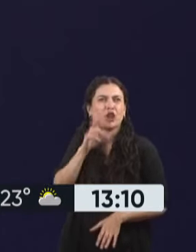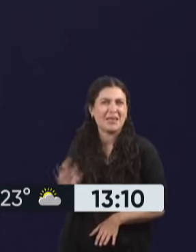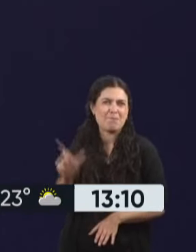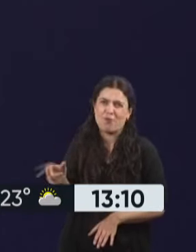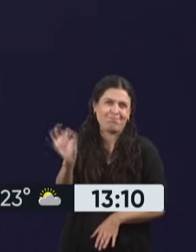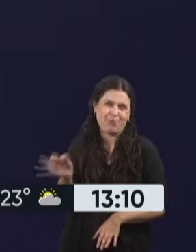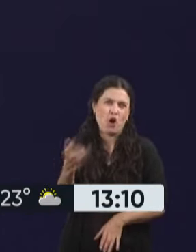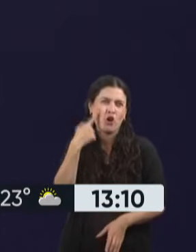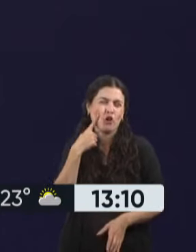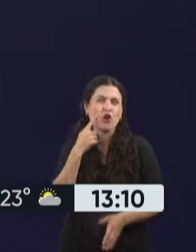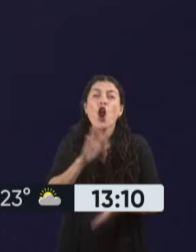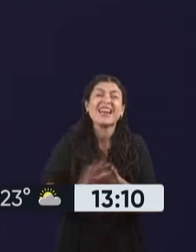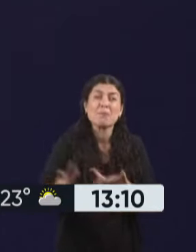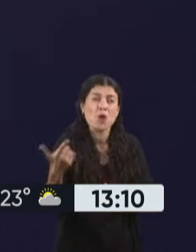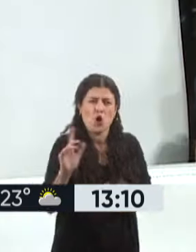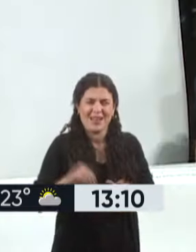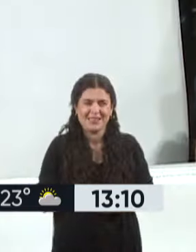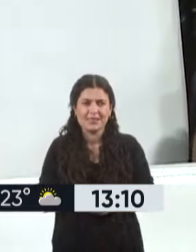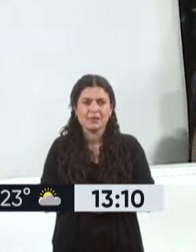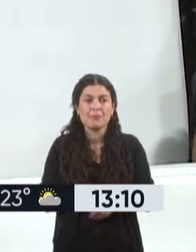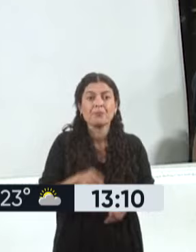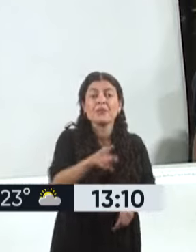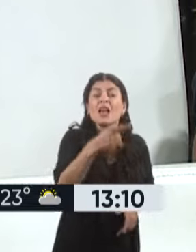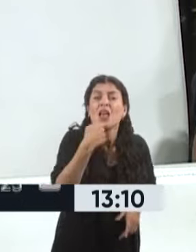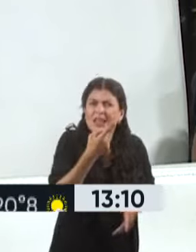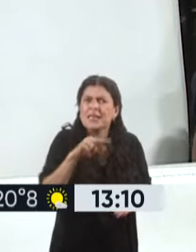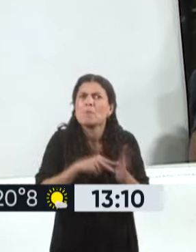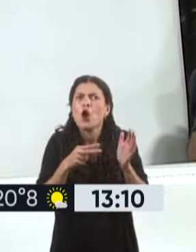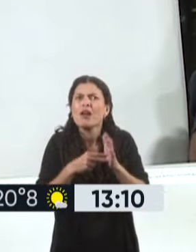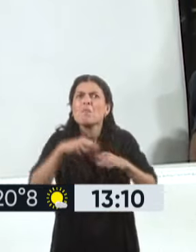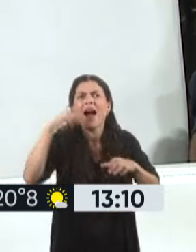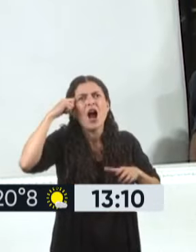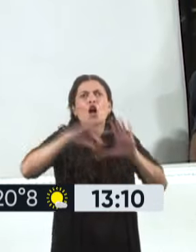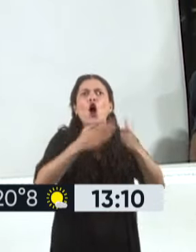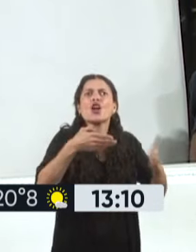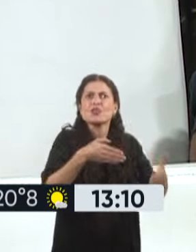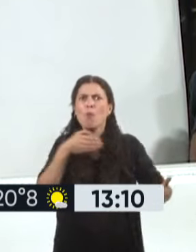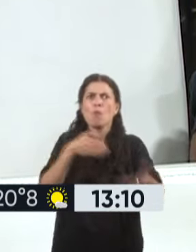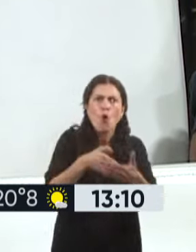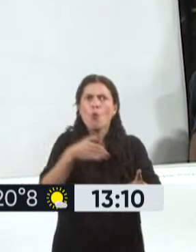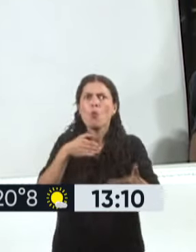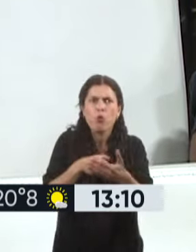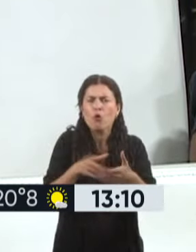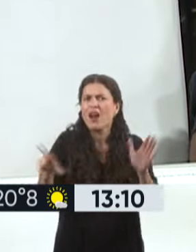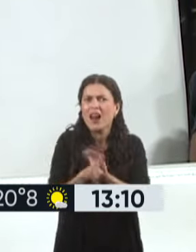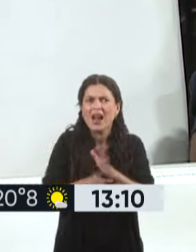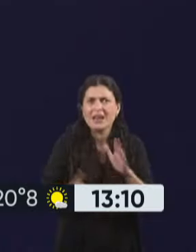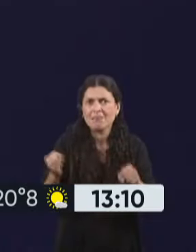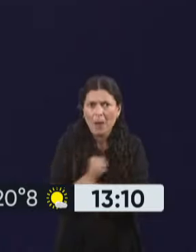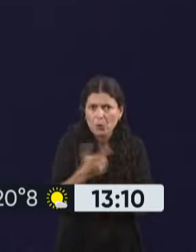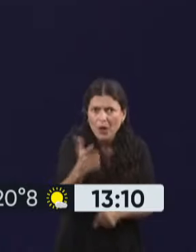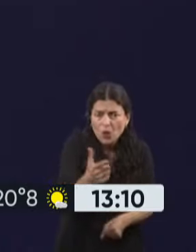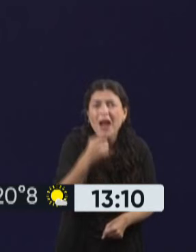Simplemente eso. Y la última... Manuel, es que les traben Lijo, la discusión por Lijo, por las PASO. Bueno, ¿Se traba el acuerdo con el PJ en el Senado?